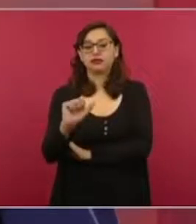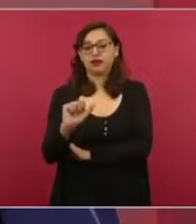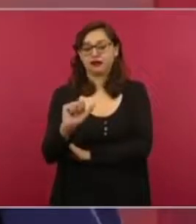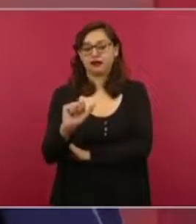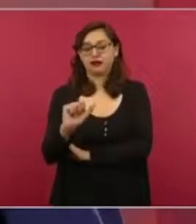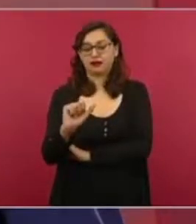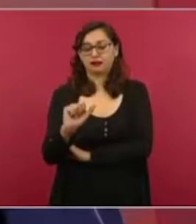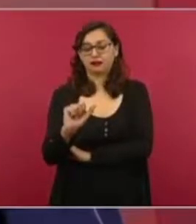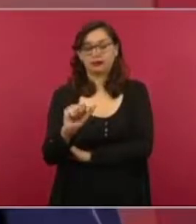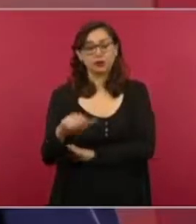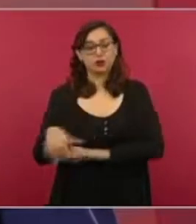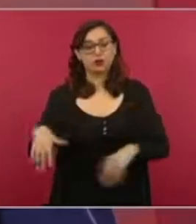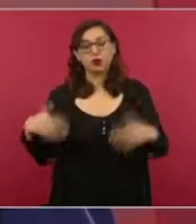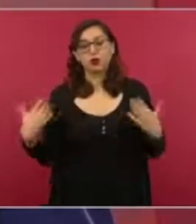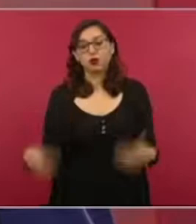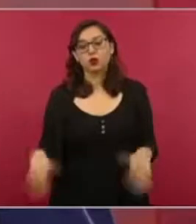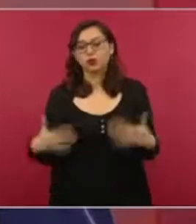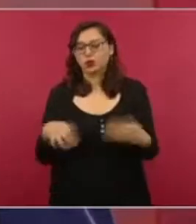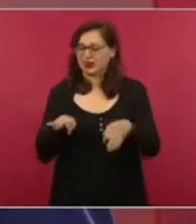más